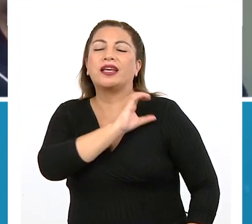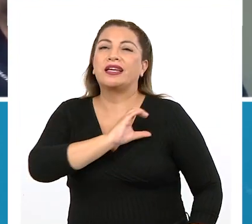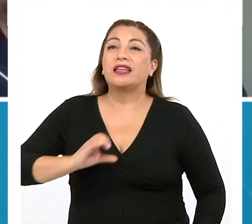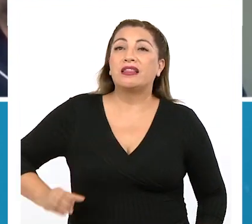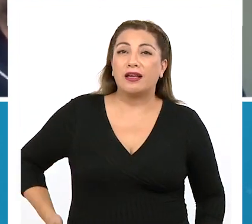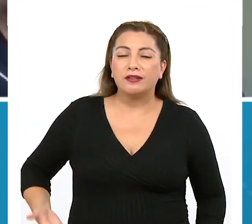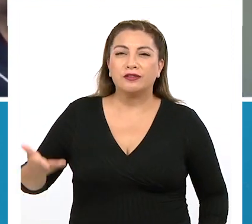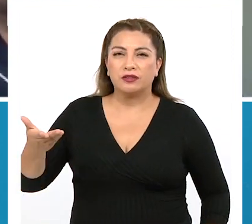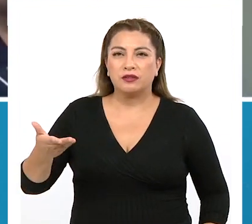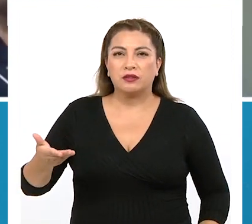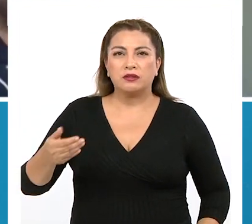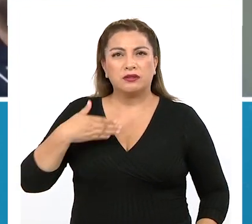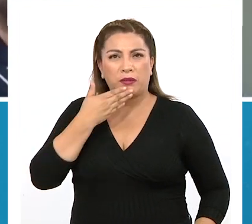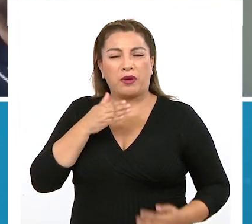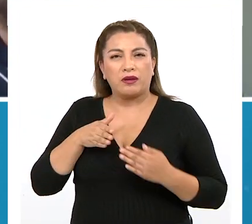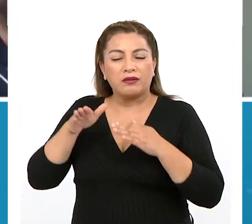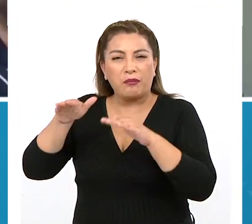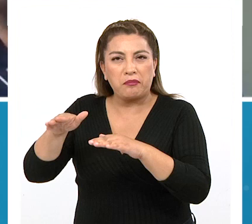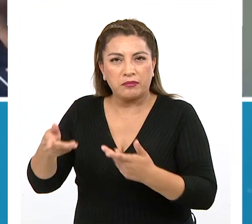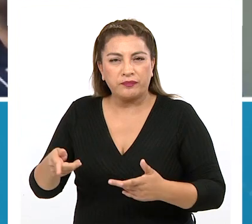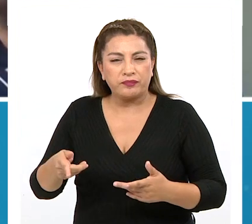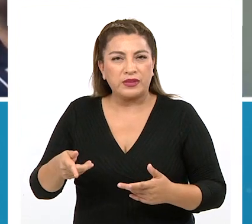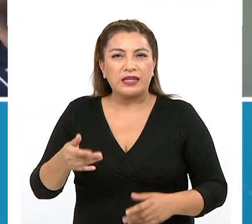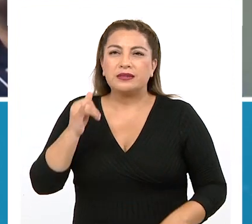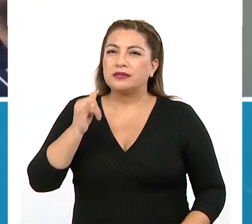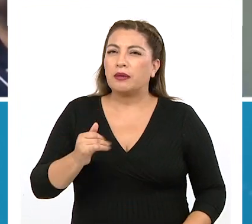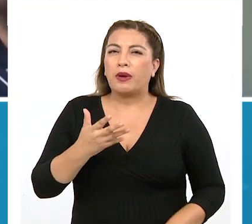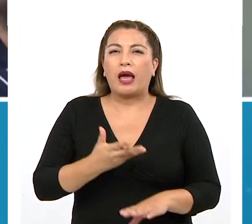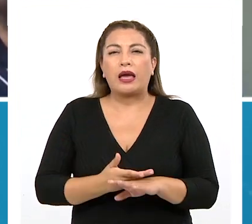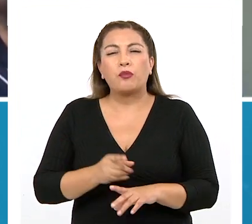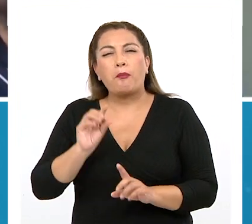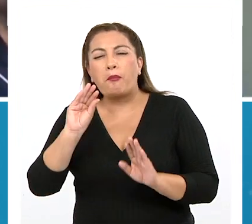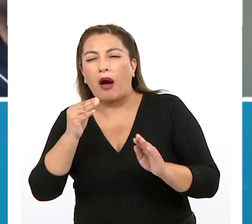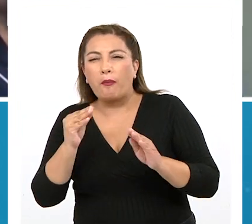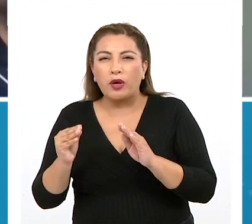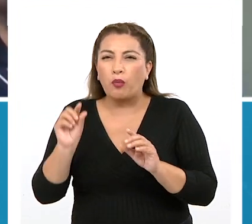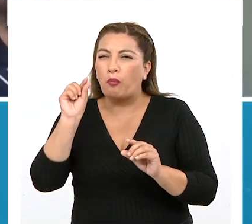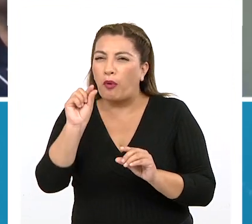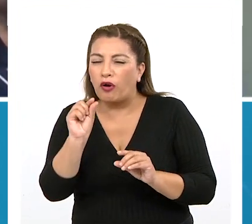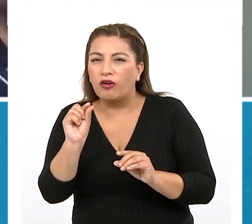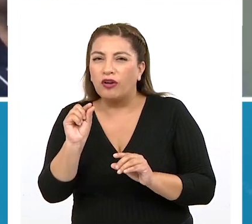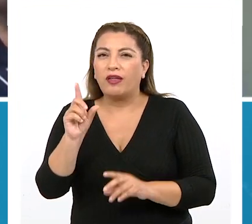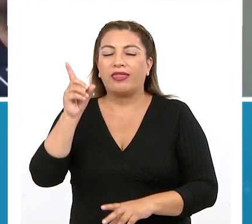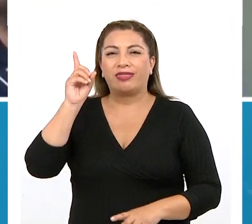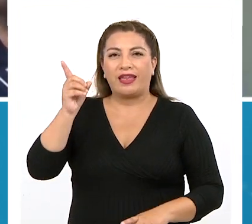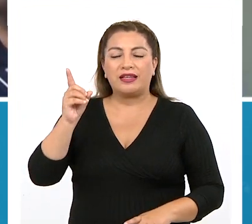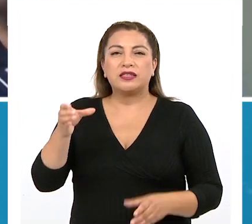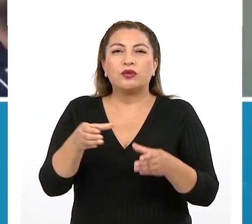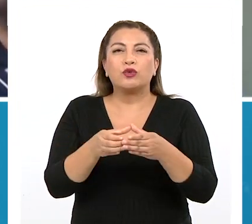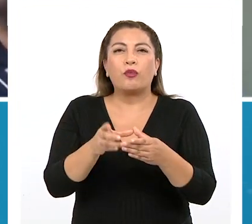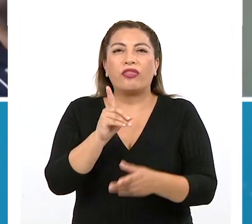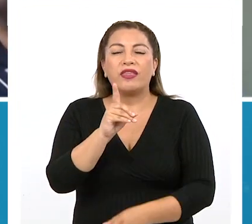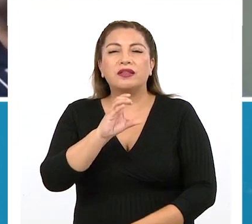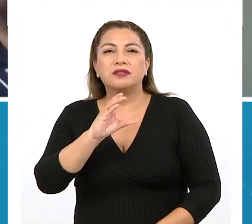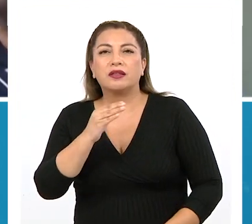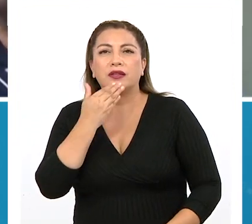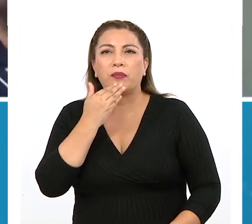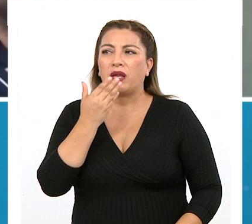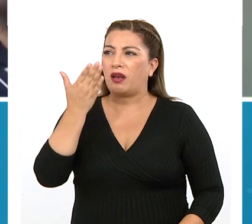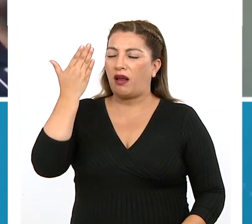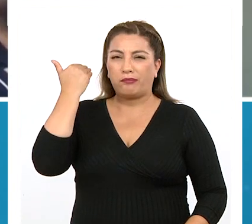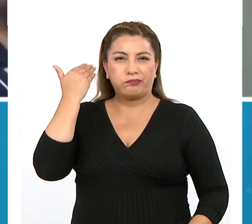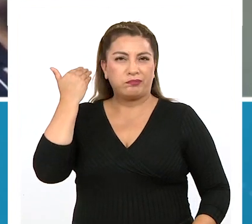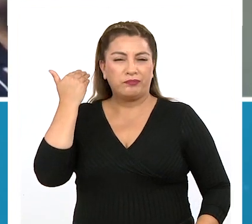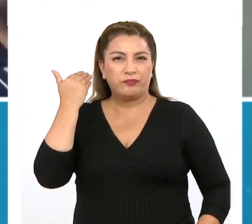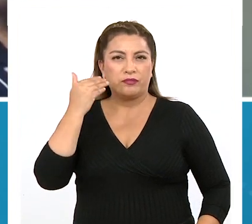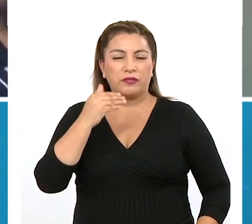principios conservadores. Por ende, así es. siempre hubo algo de derecha en la DC, y no olvidemos que durante la época